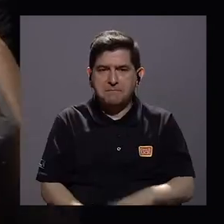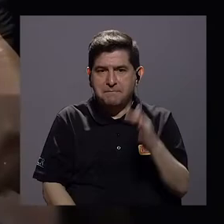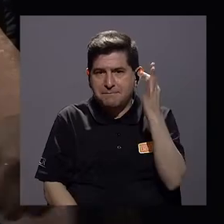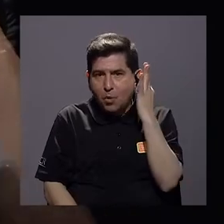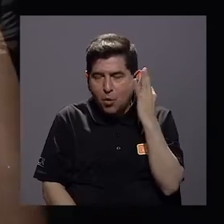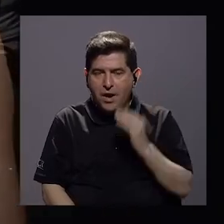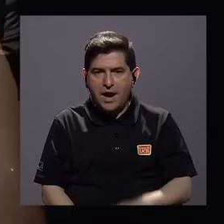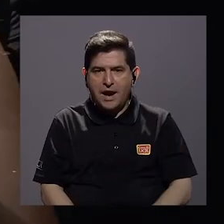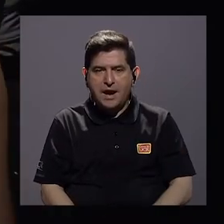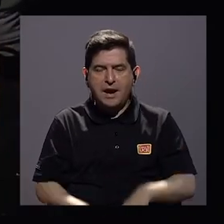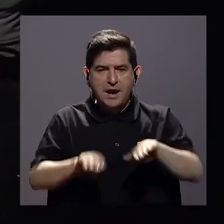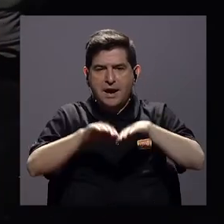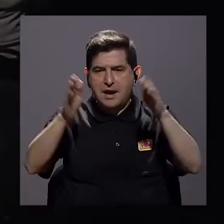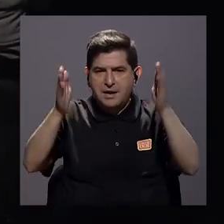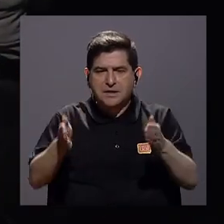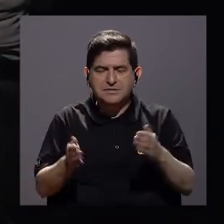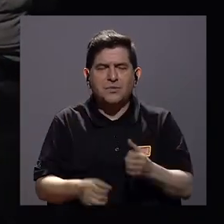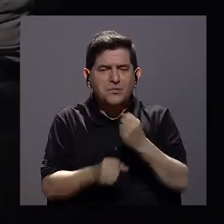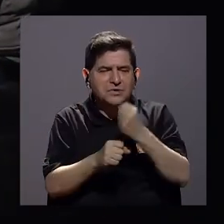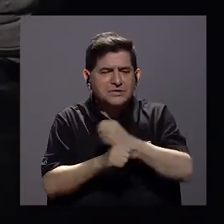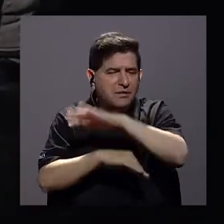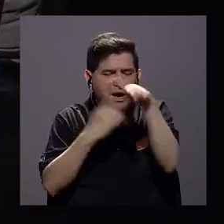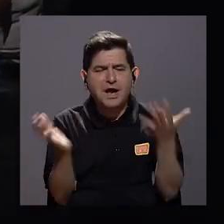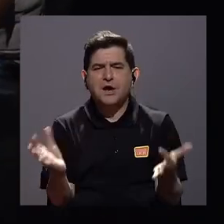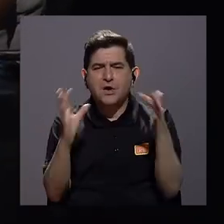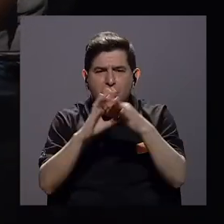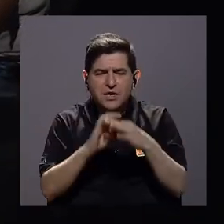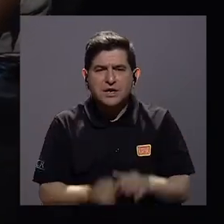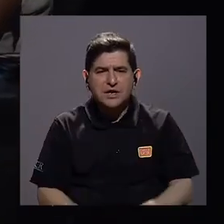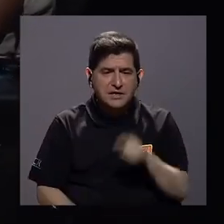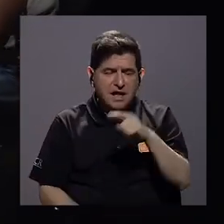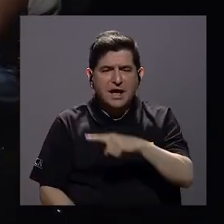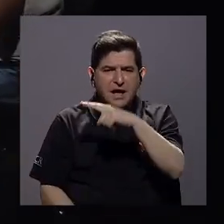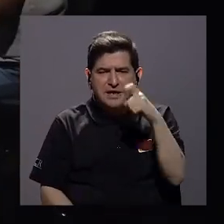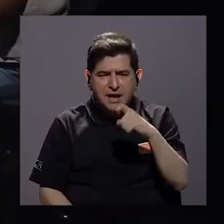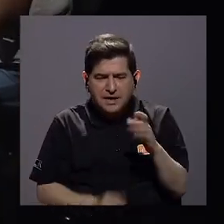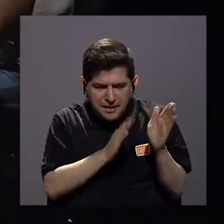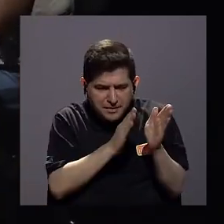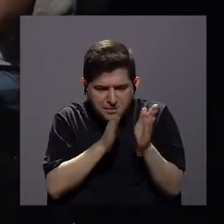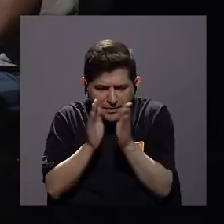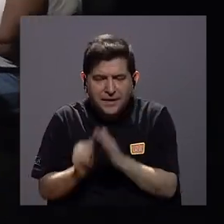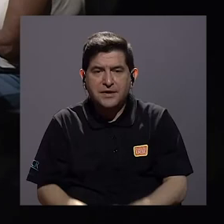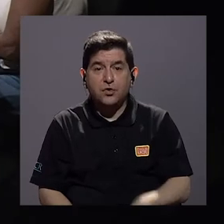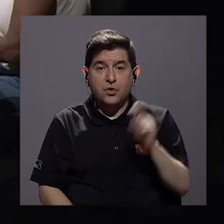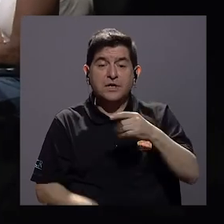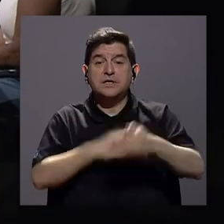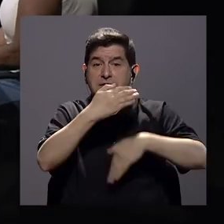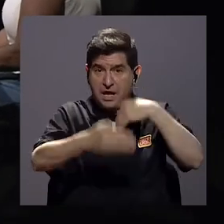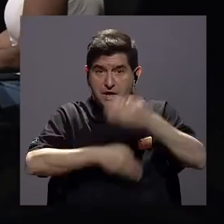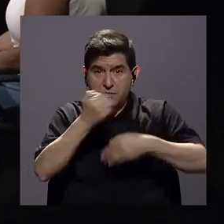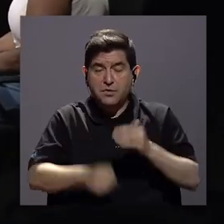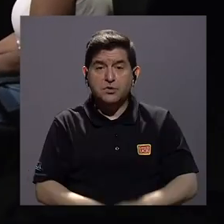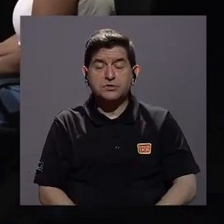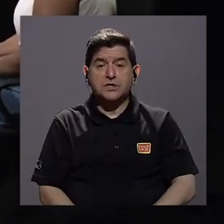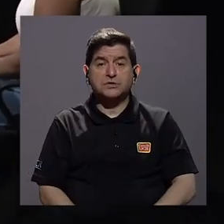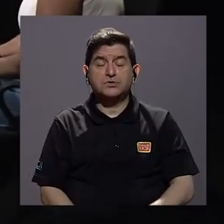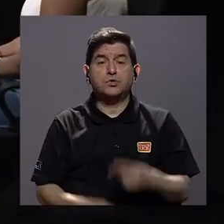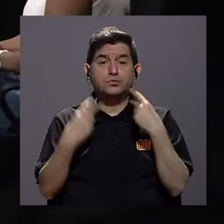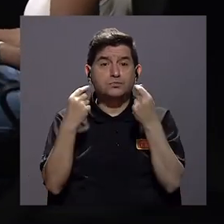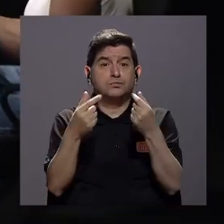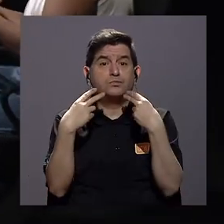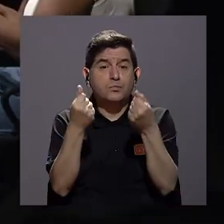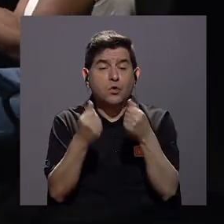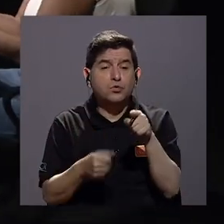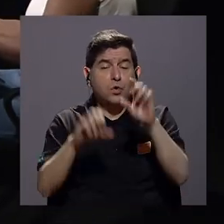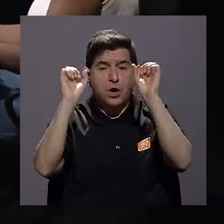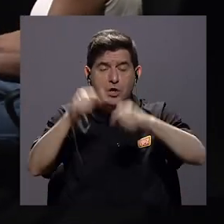mujeres están en mesas pequeñitas, trabajando todas juntas, descabezando el camarón. Bueno, necesitamos esos protocolos de forma urgente para